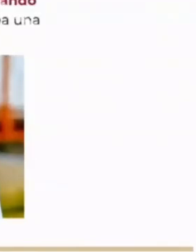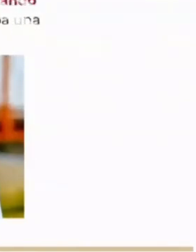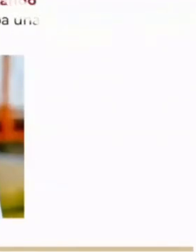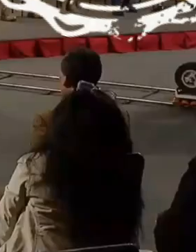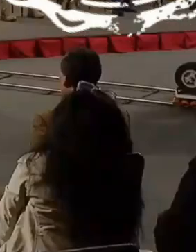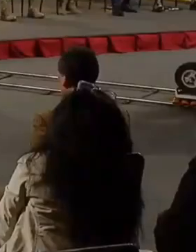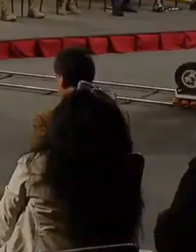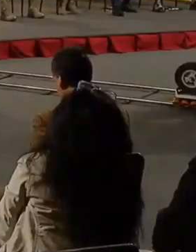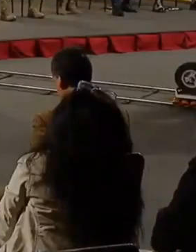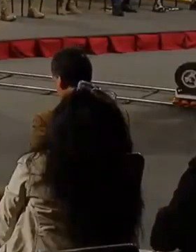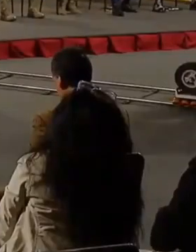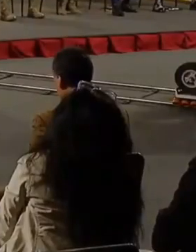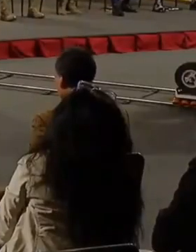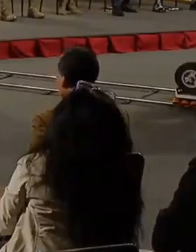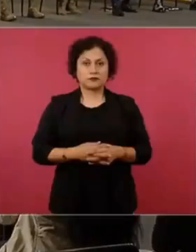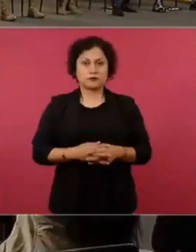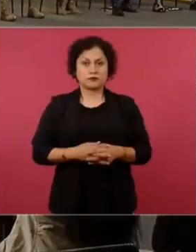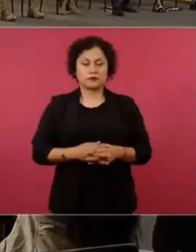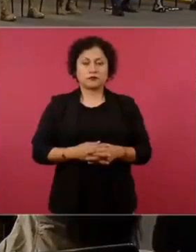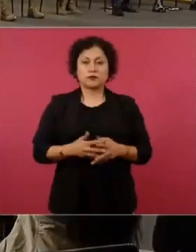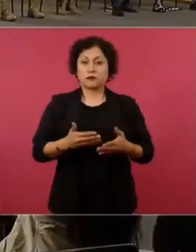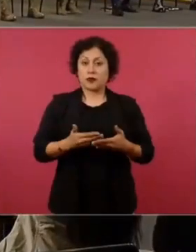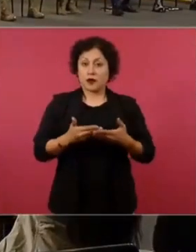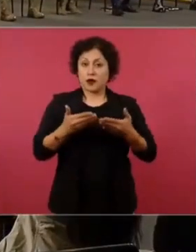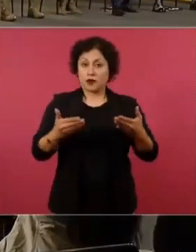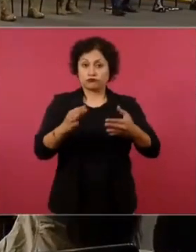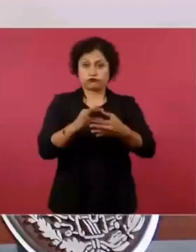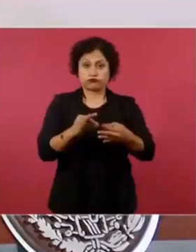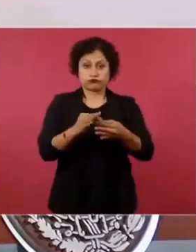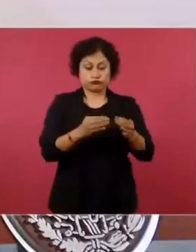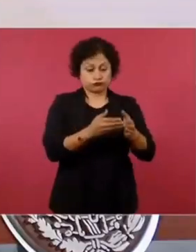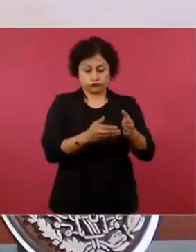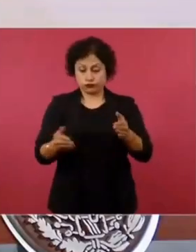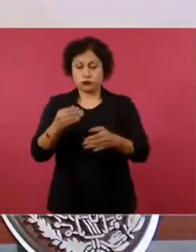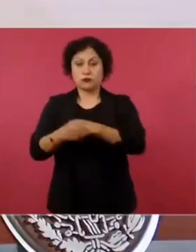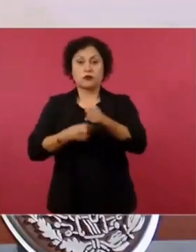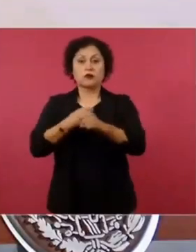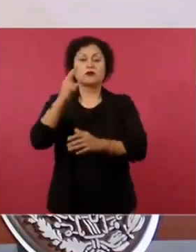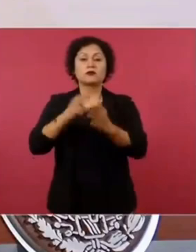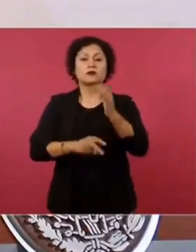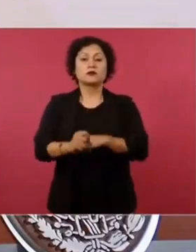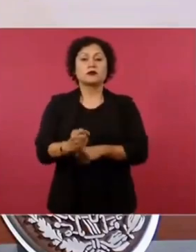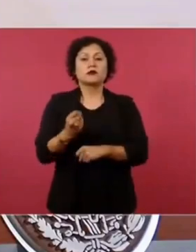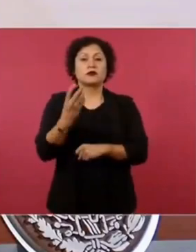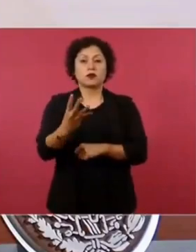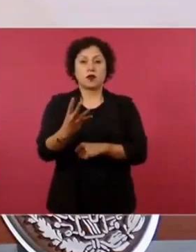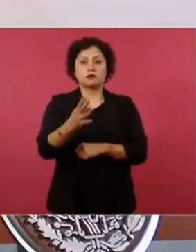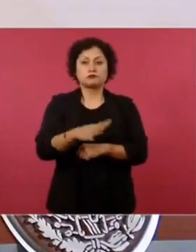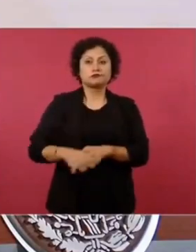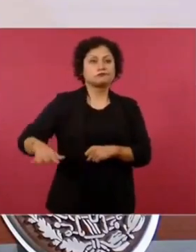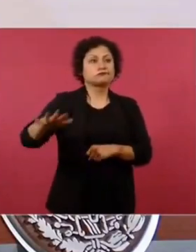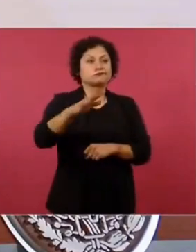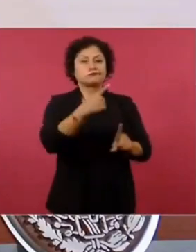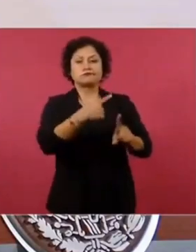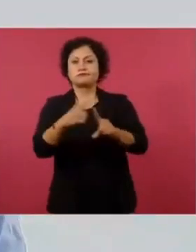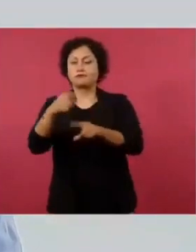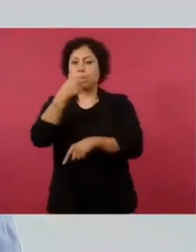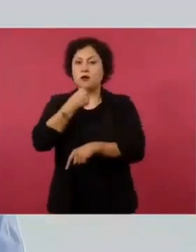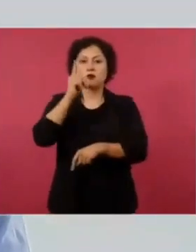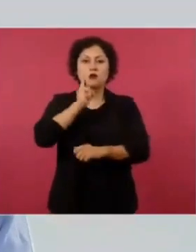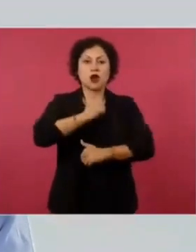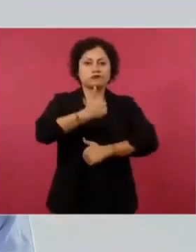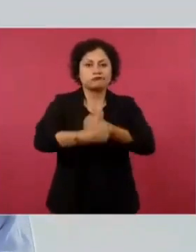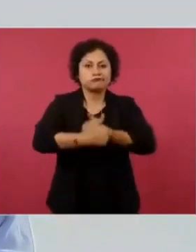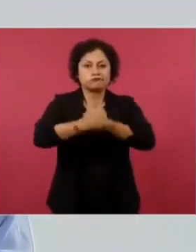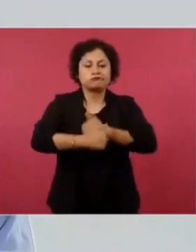Durante el proceso que acabamos de vivir, este 2024, en el que participaron más de 70,000 candidatos y candidatas, las